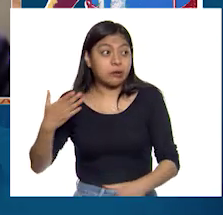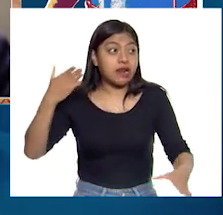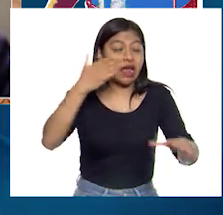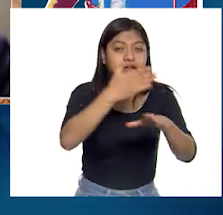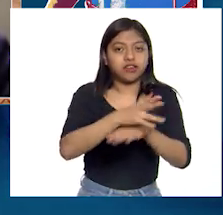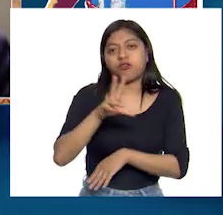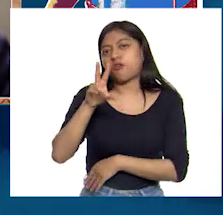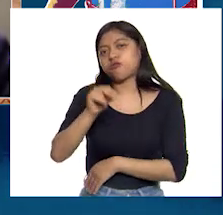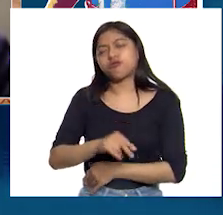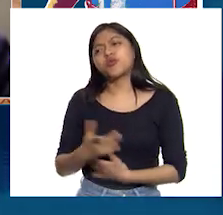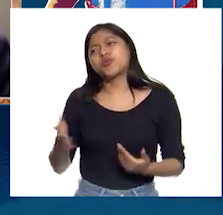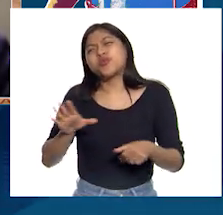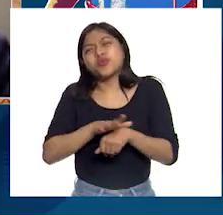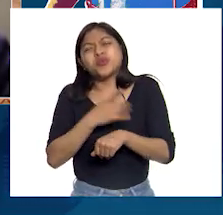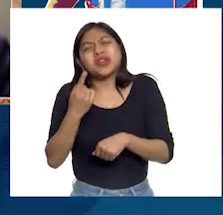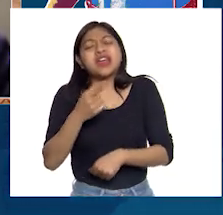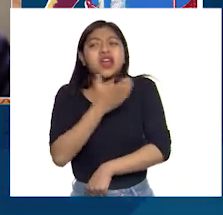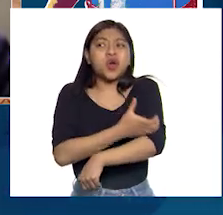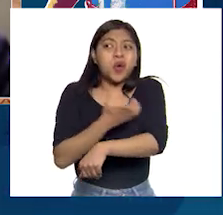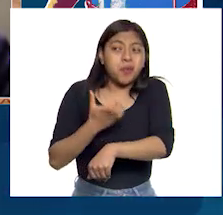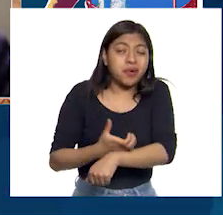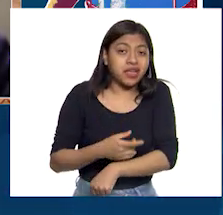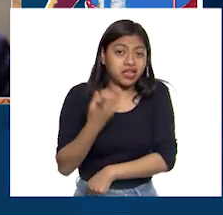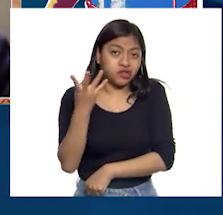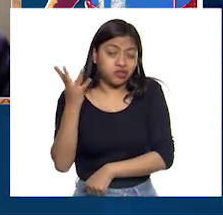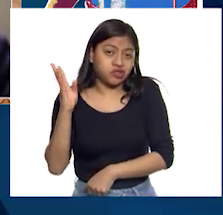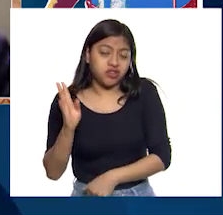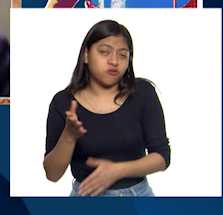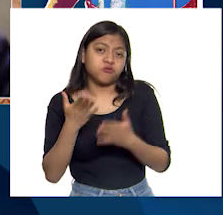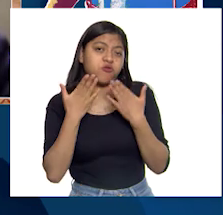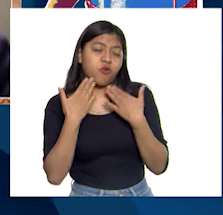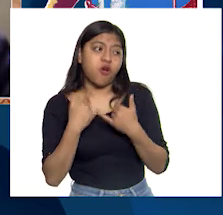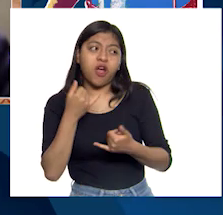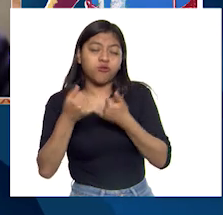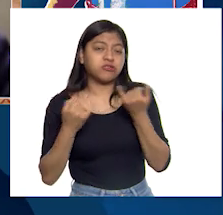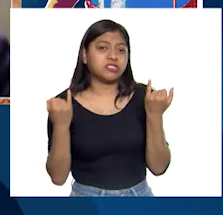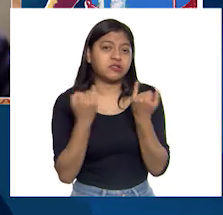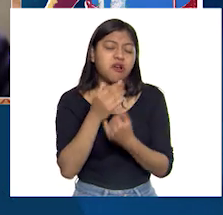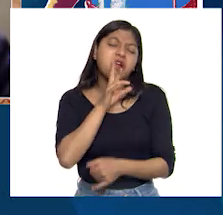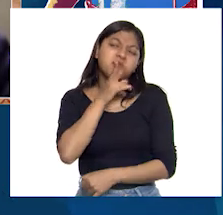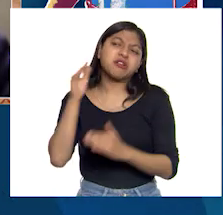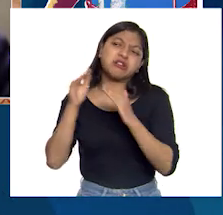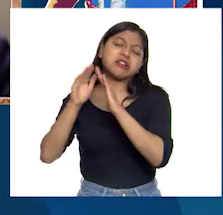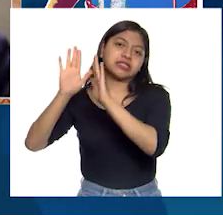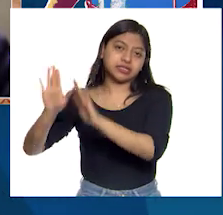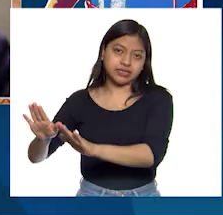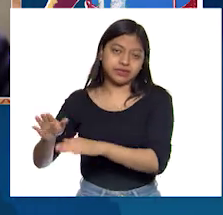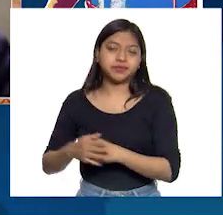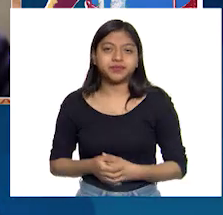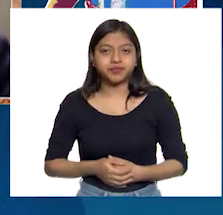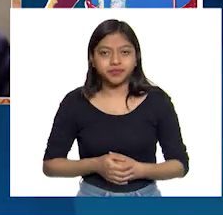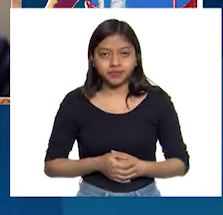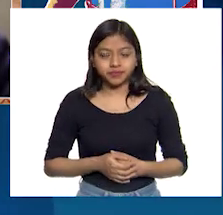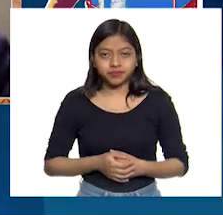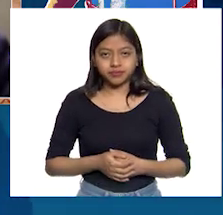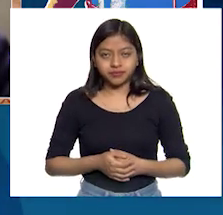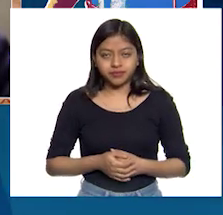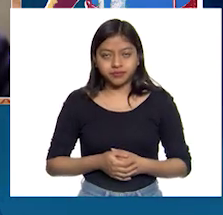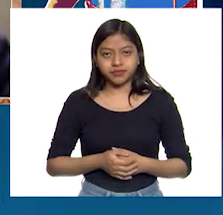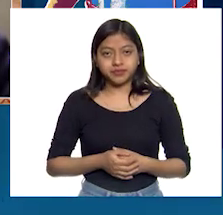Jim. No, claro, los niños de la Segunda Guerra Mundial no tuvimos juguetes, todo fue producción militar. Hasta la Parker y la